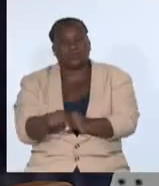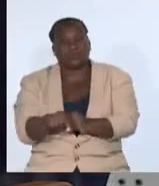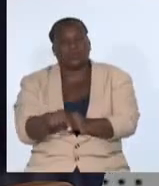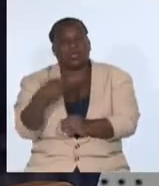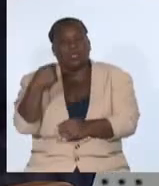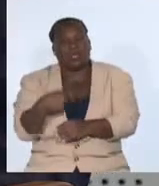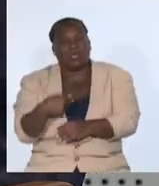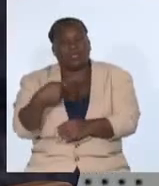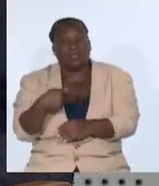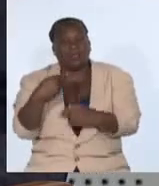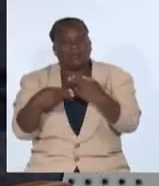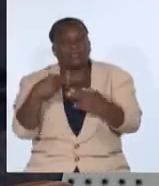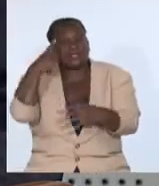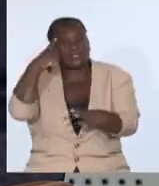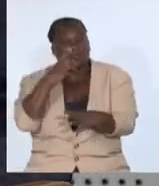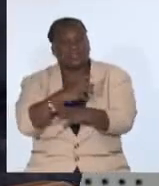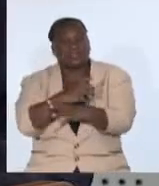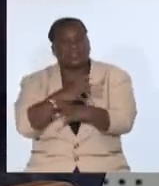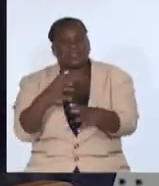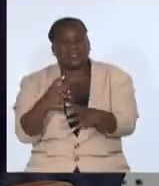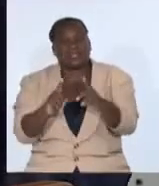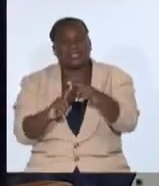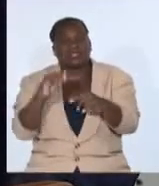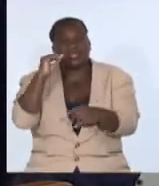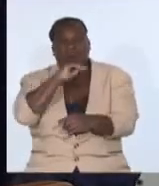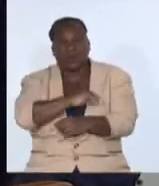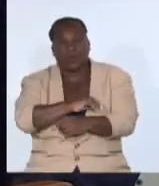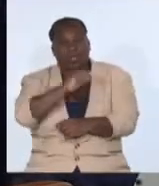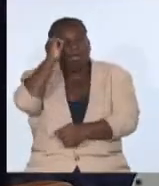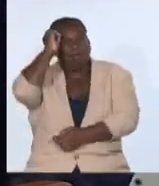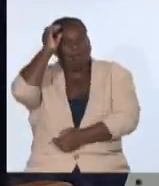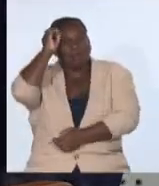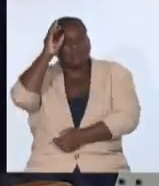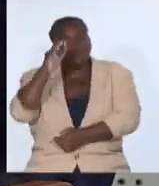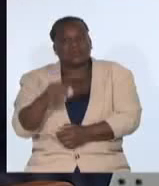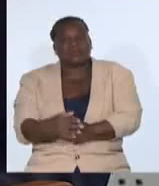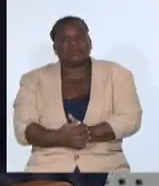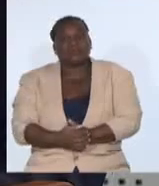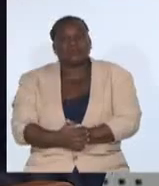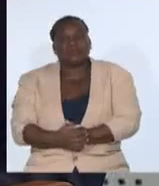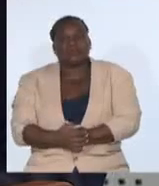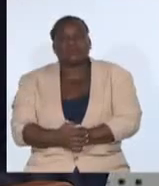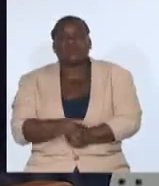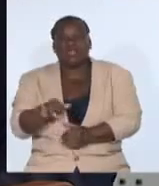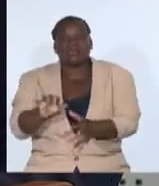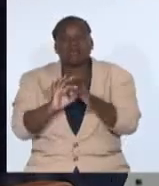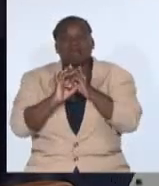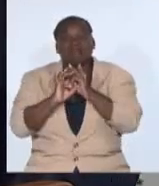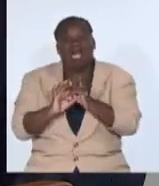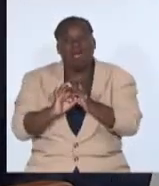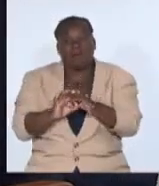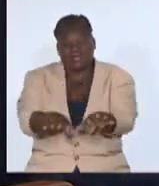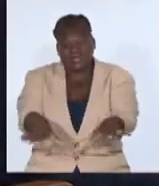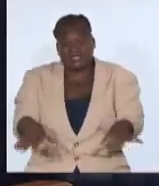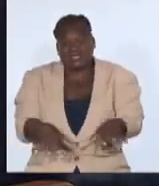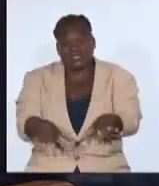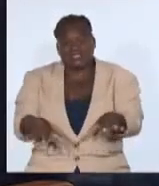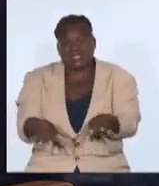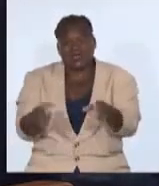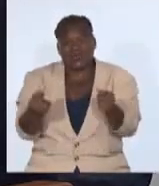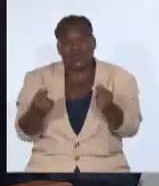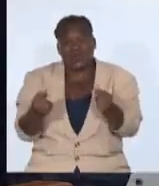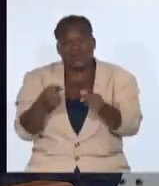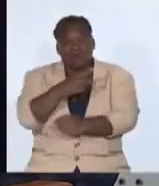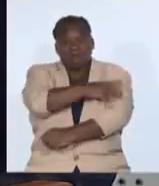deben desempeñar La ciencia la tecnología y la innovación agrava las condiciones socioeconómicas en los países